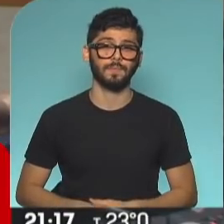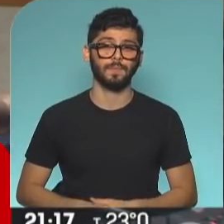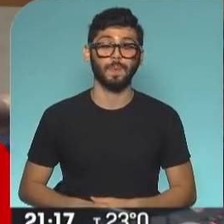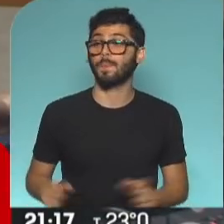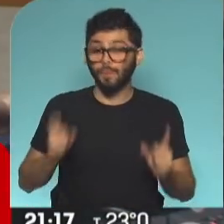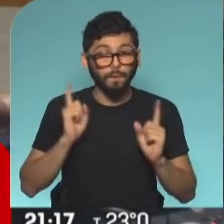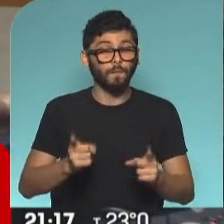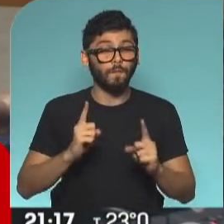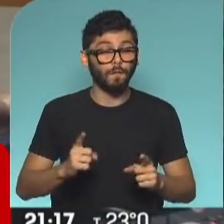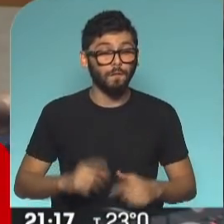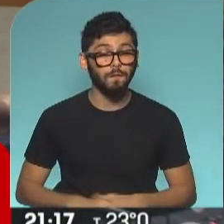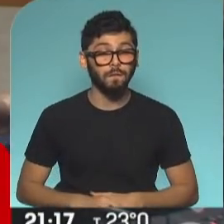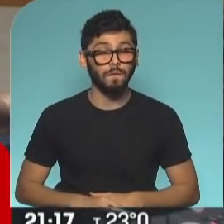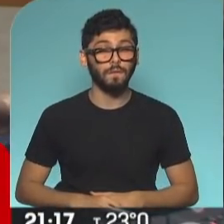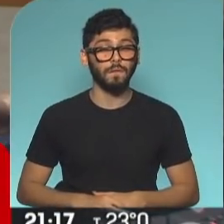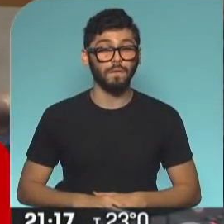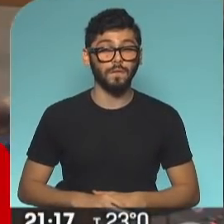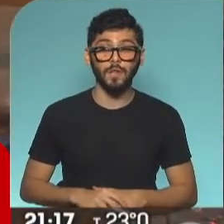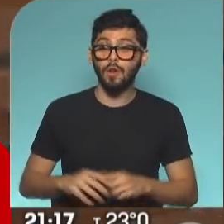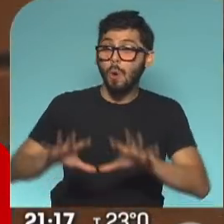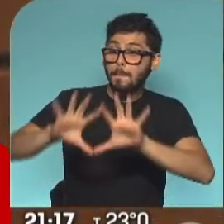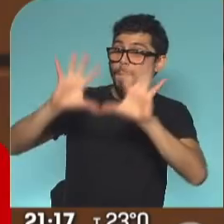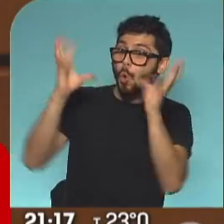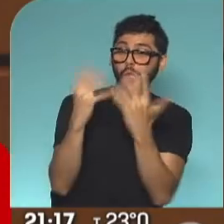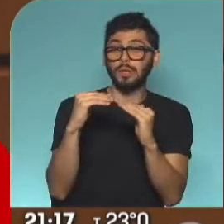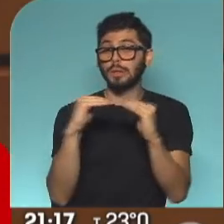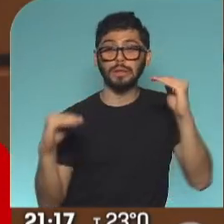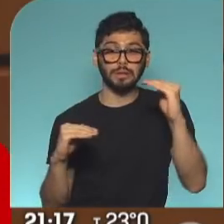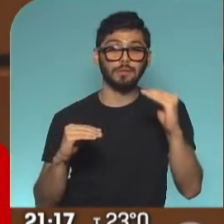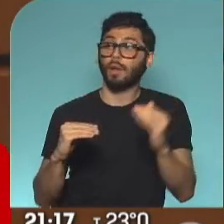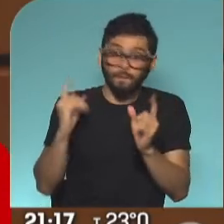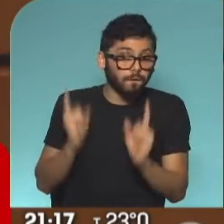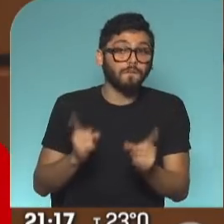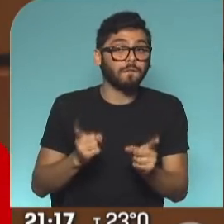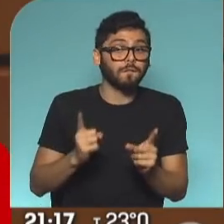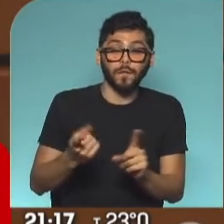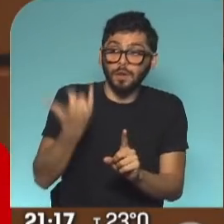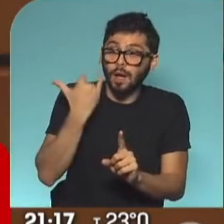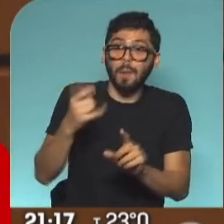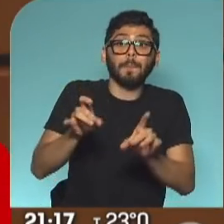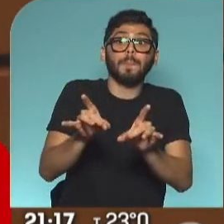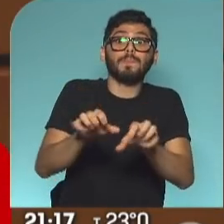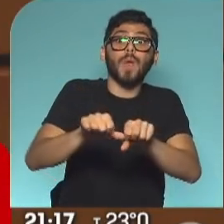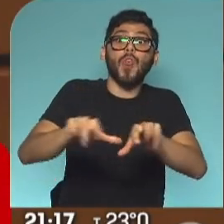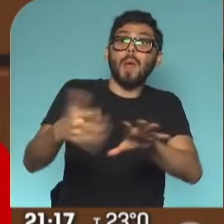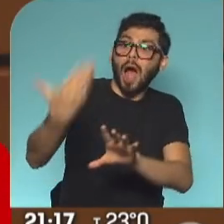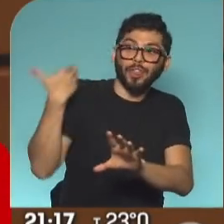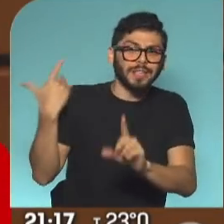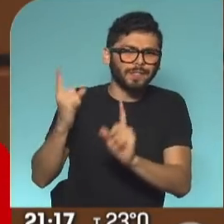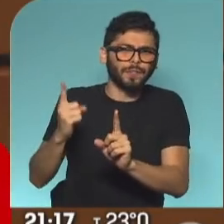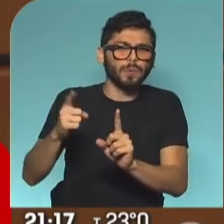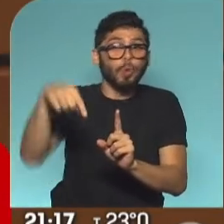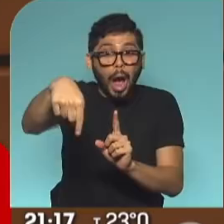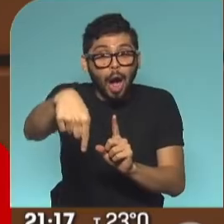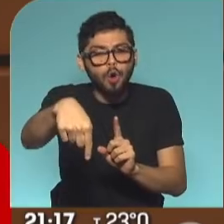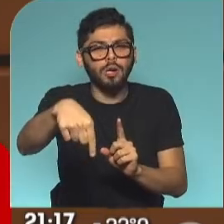Todavía luchamos con ese mundo desigual que existía antes de la pandemia, pero que ahora se en